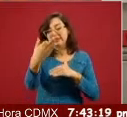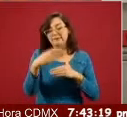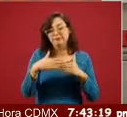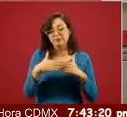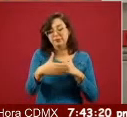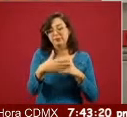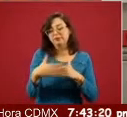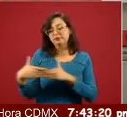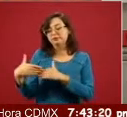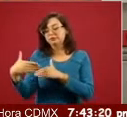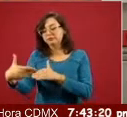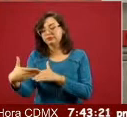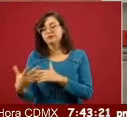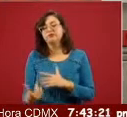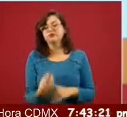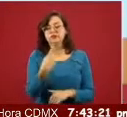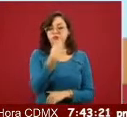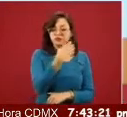tendencia